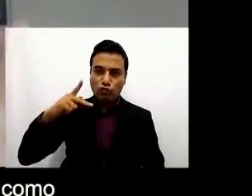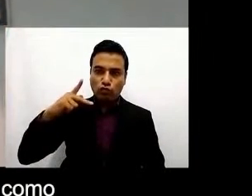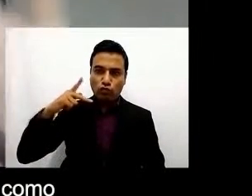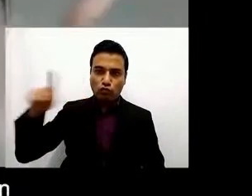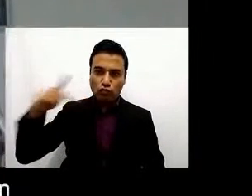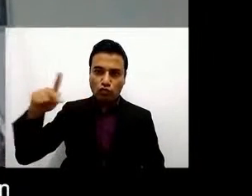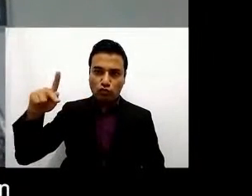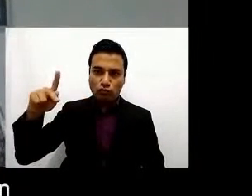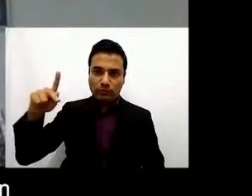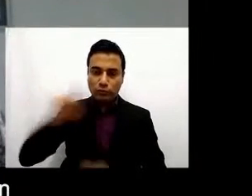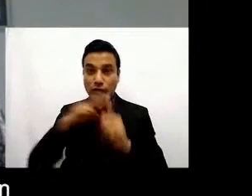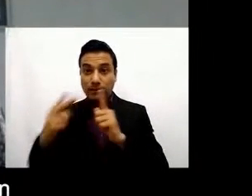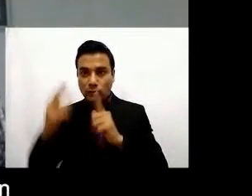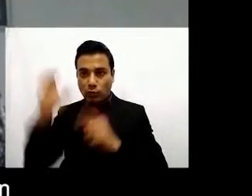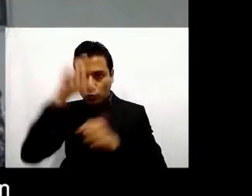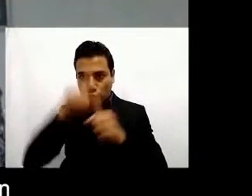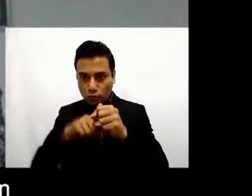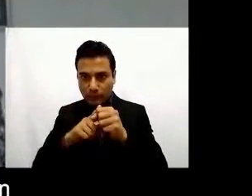lo administrativo y bueno,